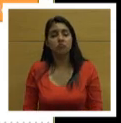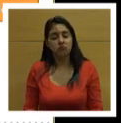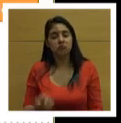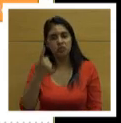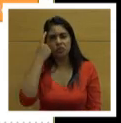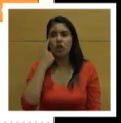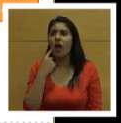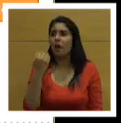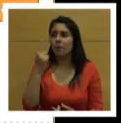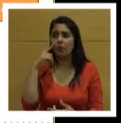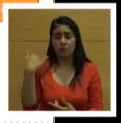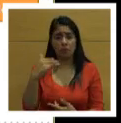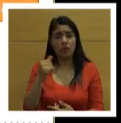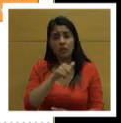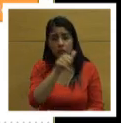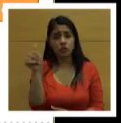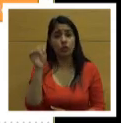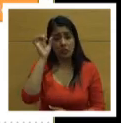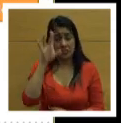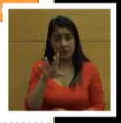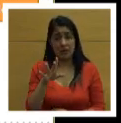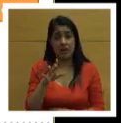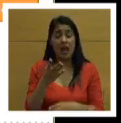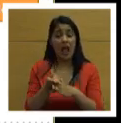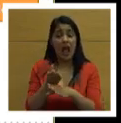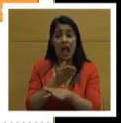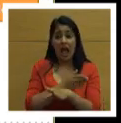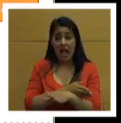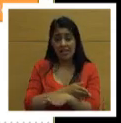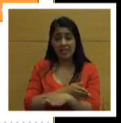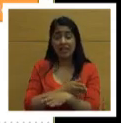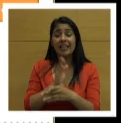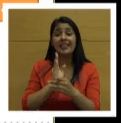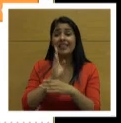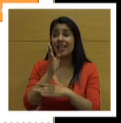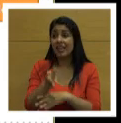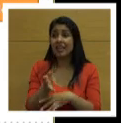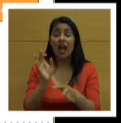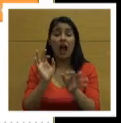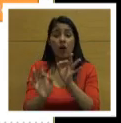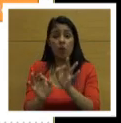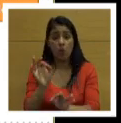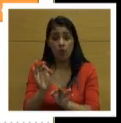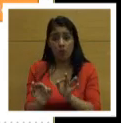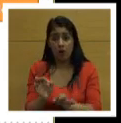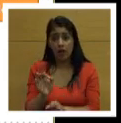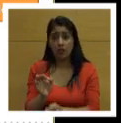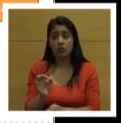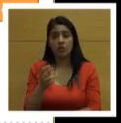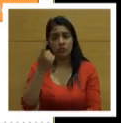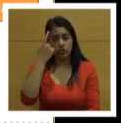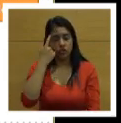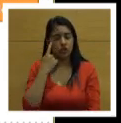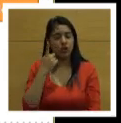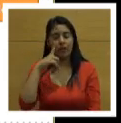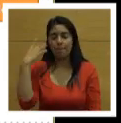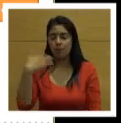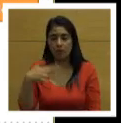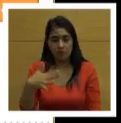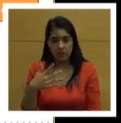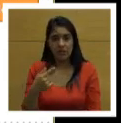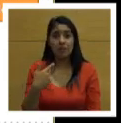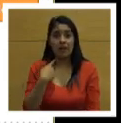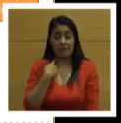oportunidad importante para que toda la institución sepamos que antes de la judicialización de los casos, que insisto, es extremadamente importante para las